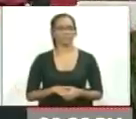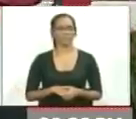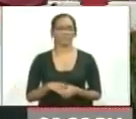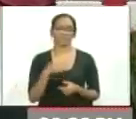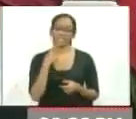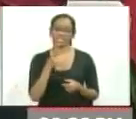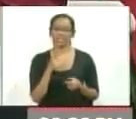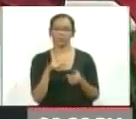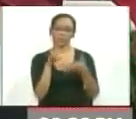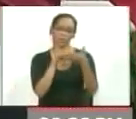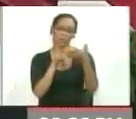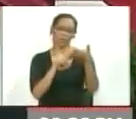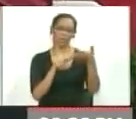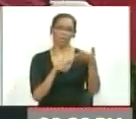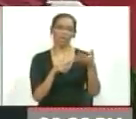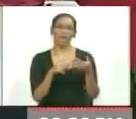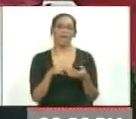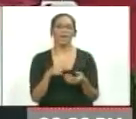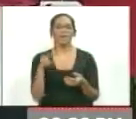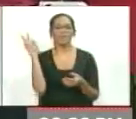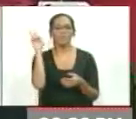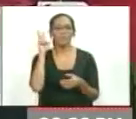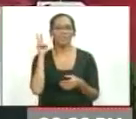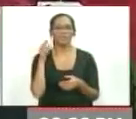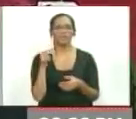diciéndole que en Venezuela había dos